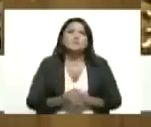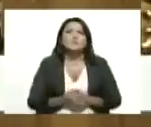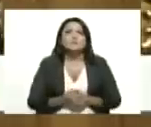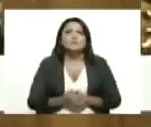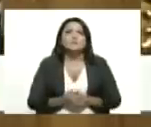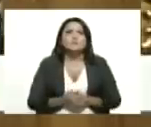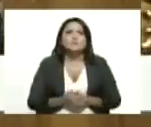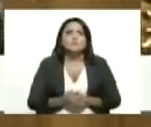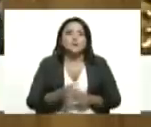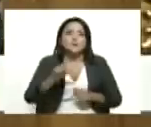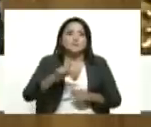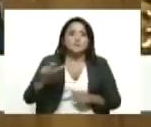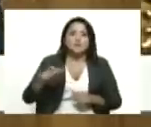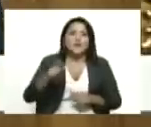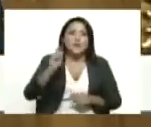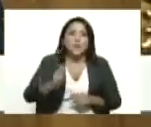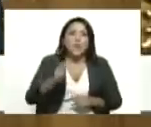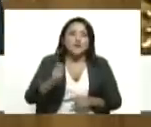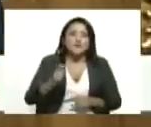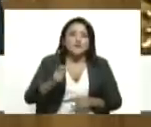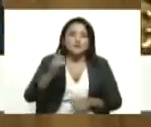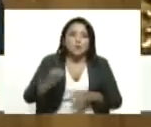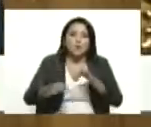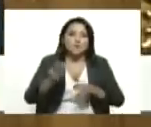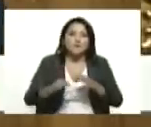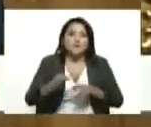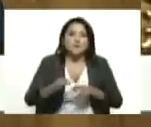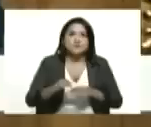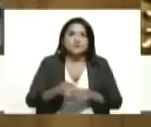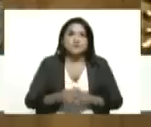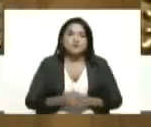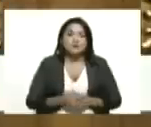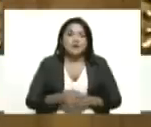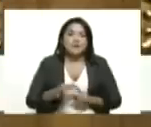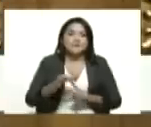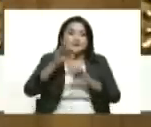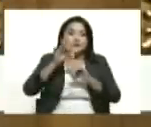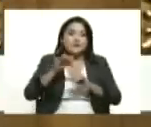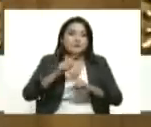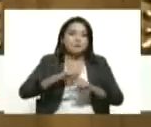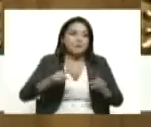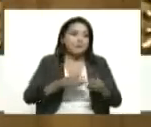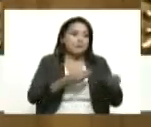jueces especialistas en un área que terminan devolviéndole a los narcotraficantes sus bienes.